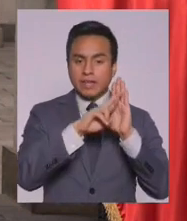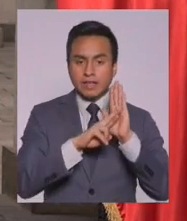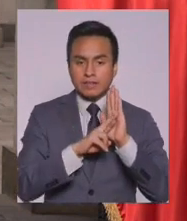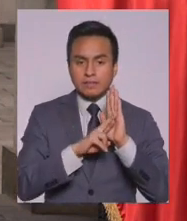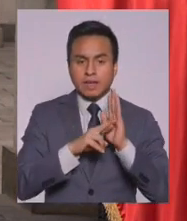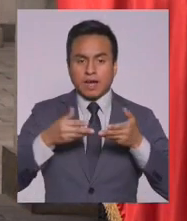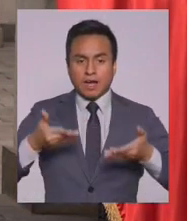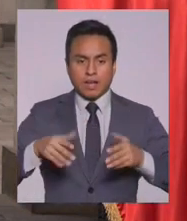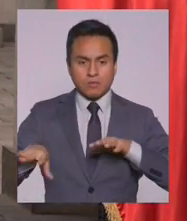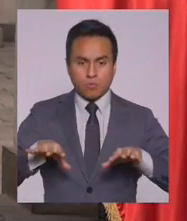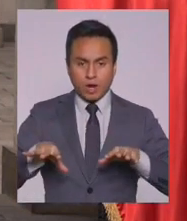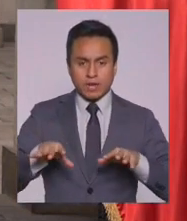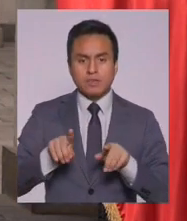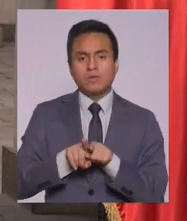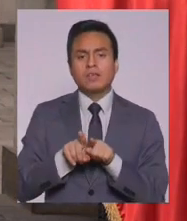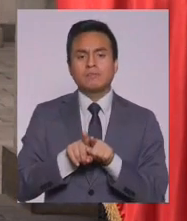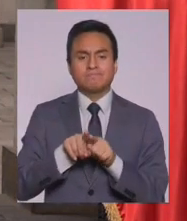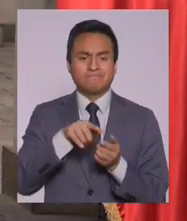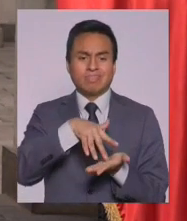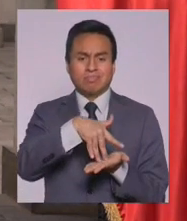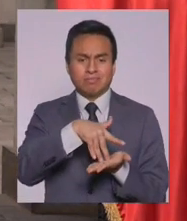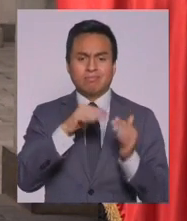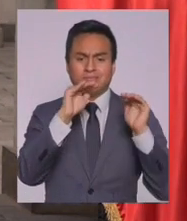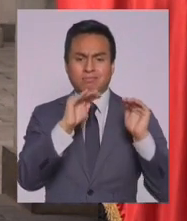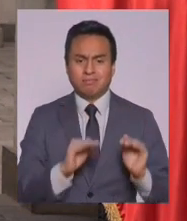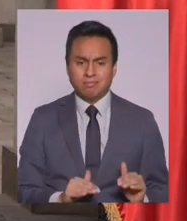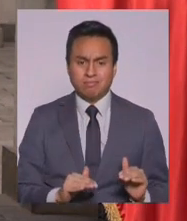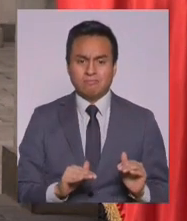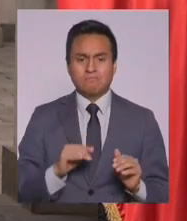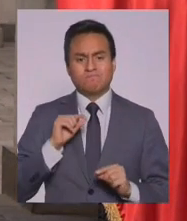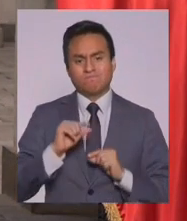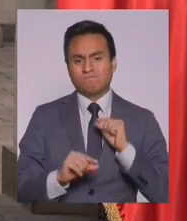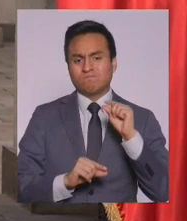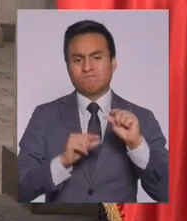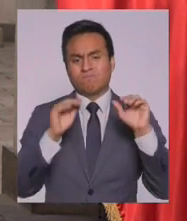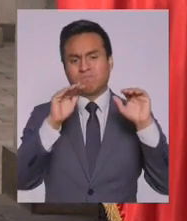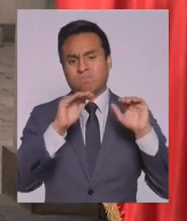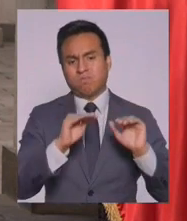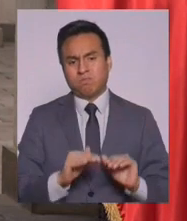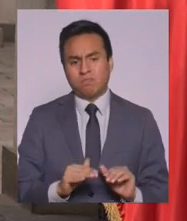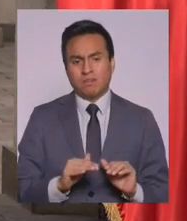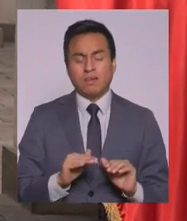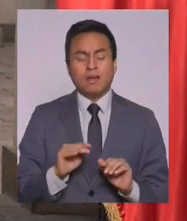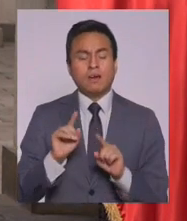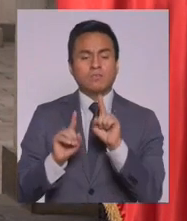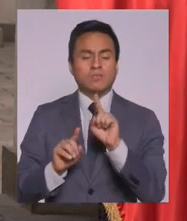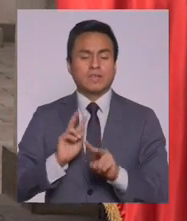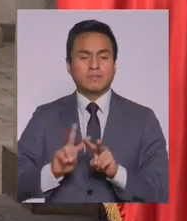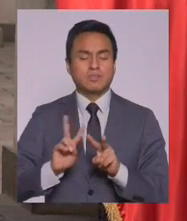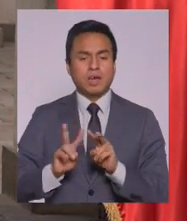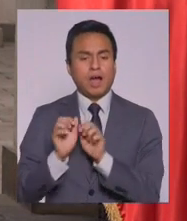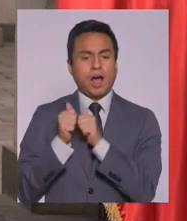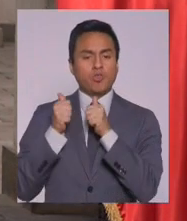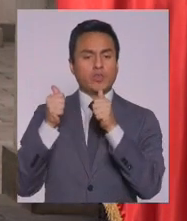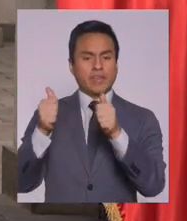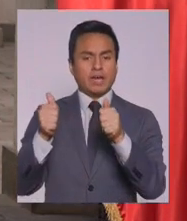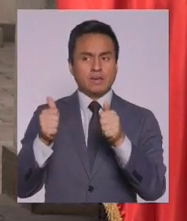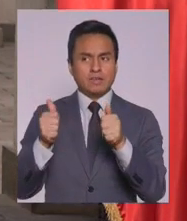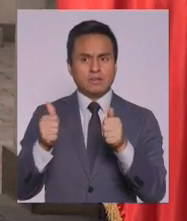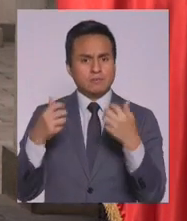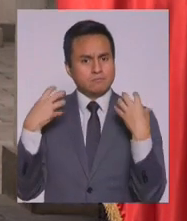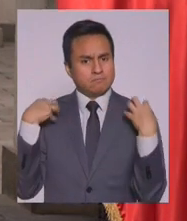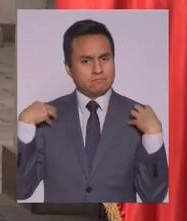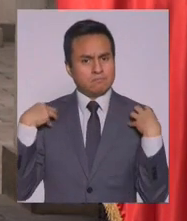rigen nuestro actuar se debilitan paulatinamente si quienes ejercemos autoridad no asumimos